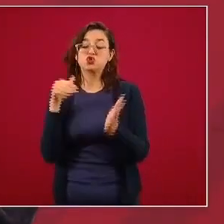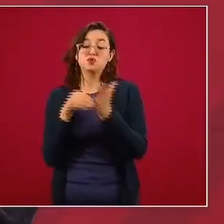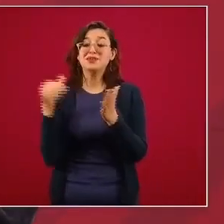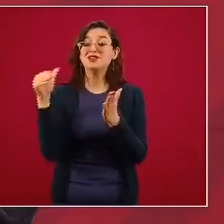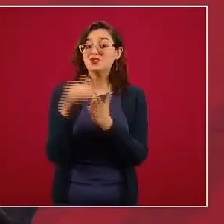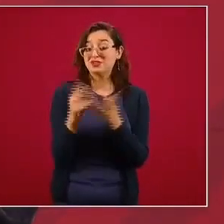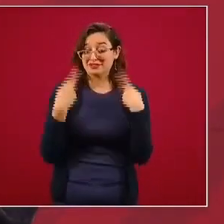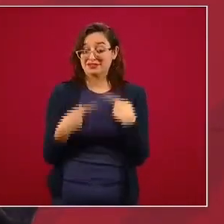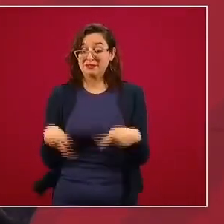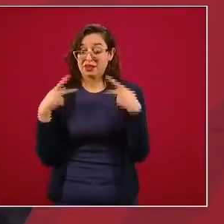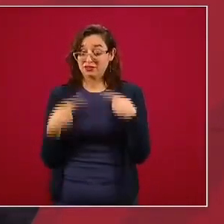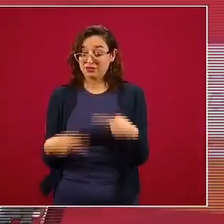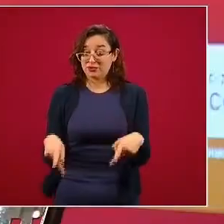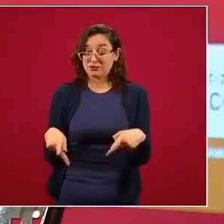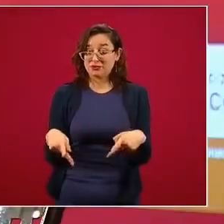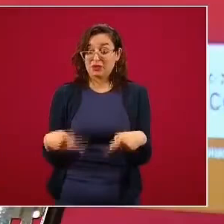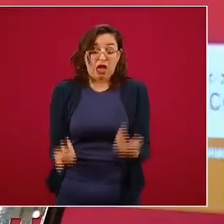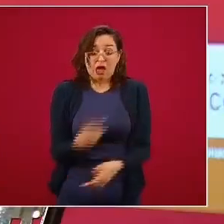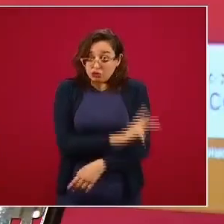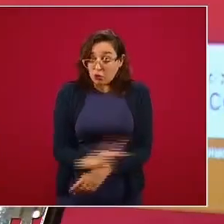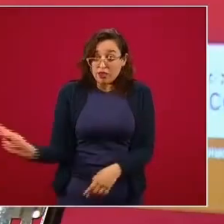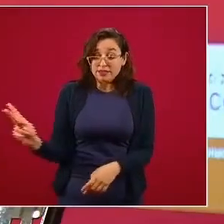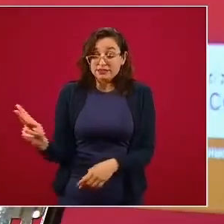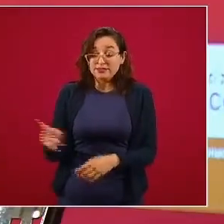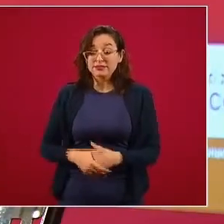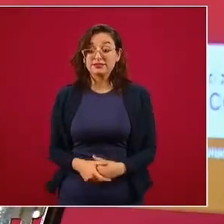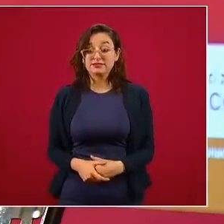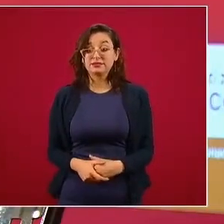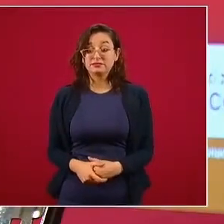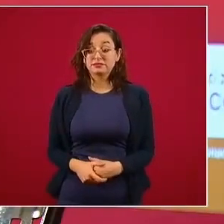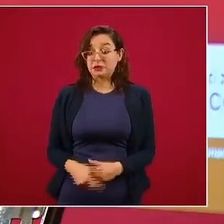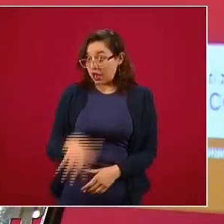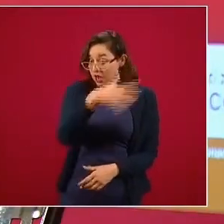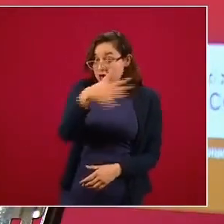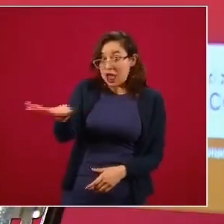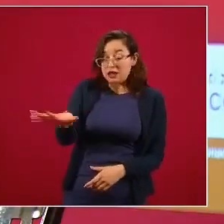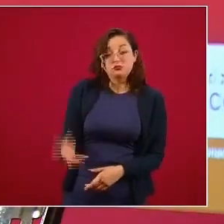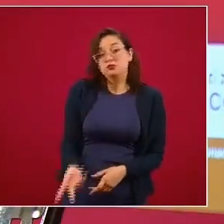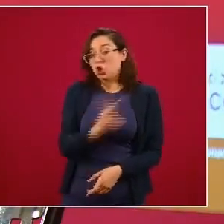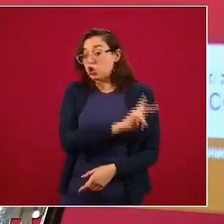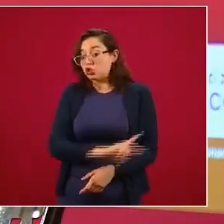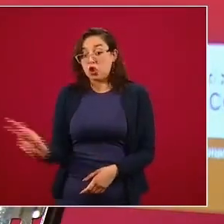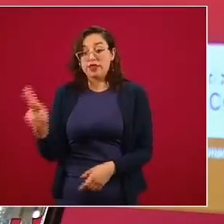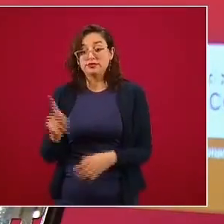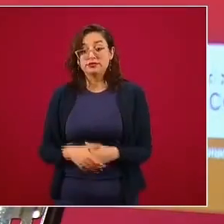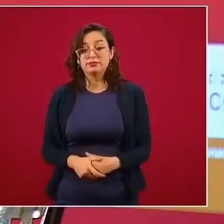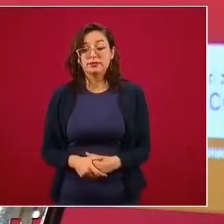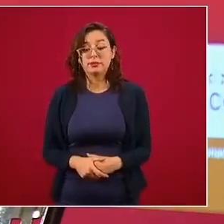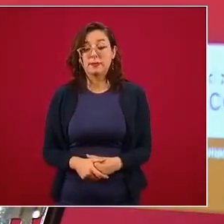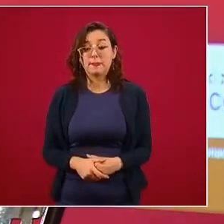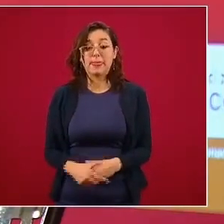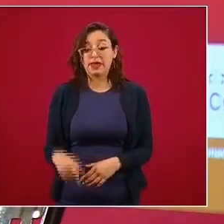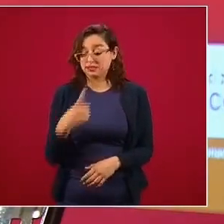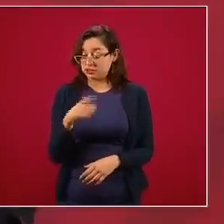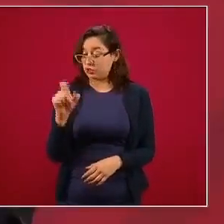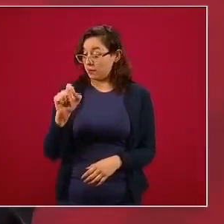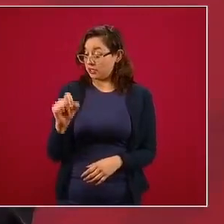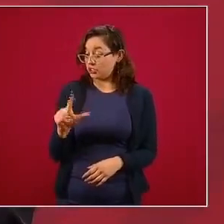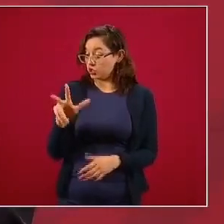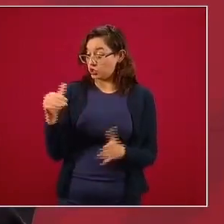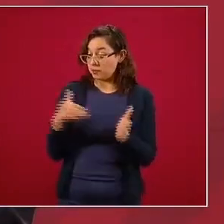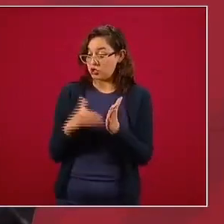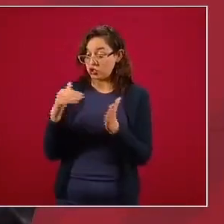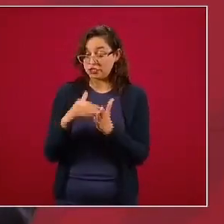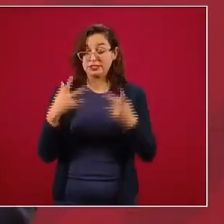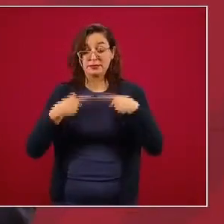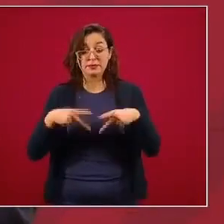128. Pues a todo mundo. Generalizado sería hacérselo a todo el mundo, a los 128 millones de